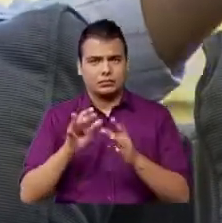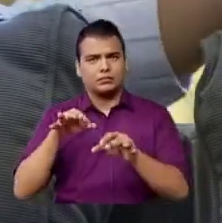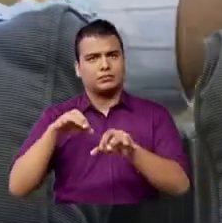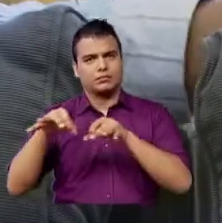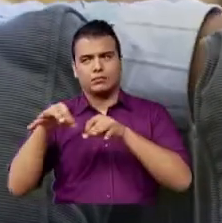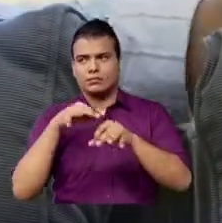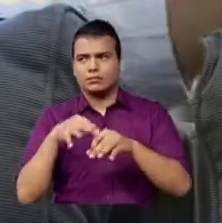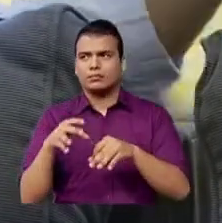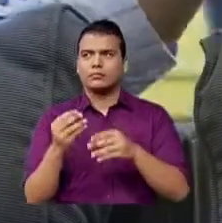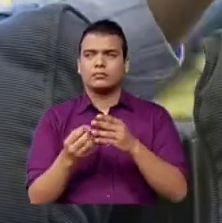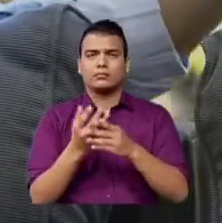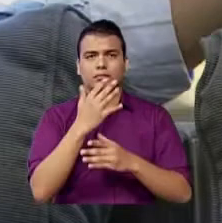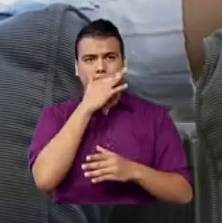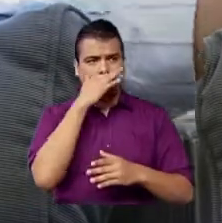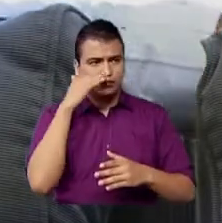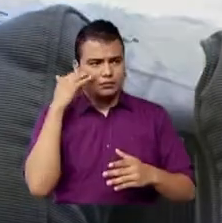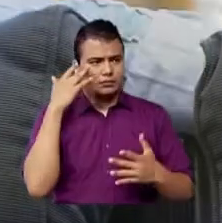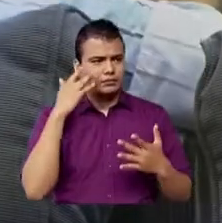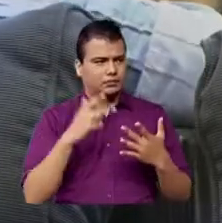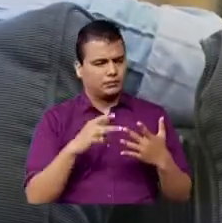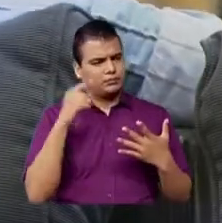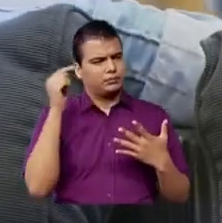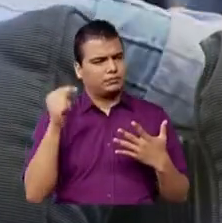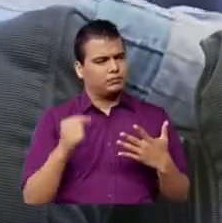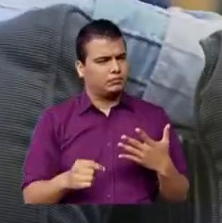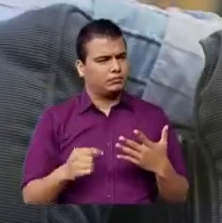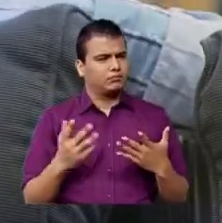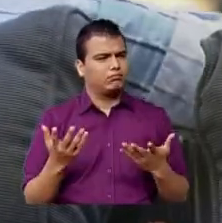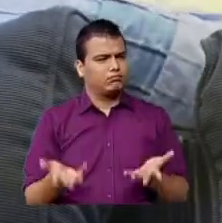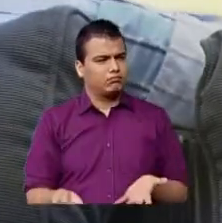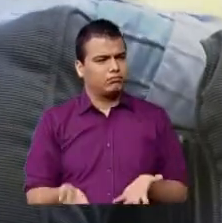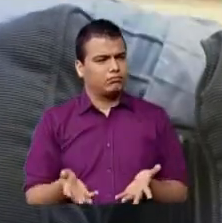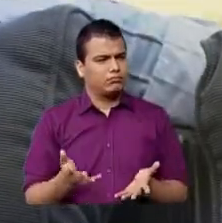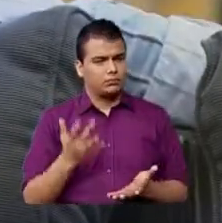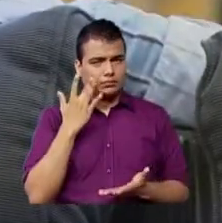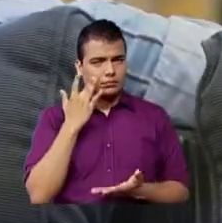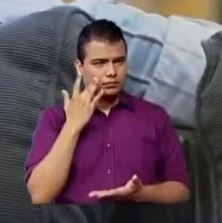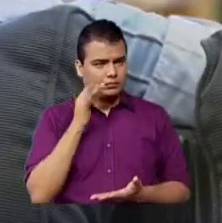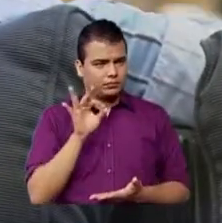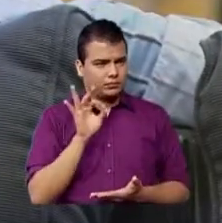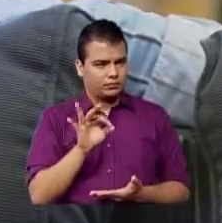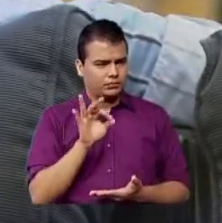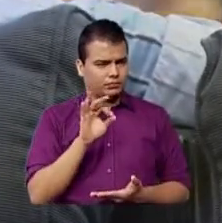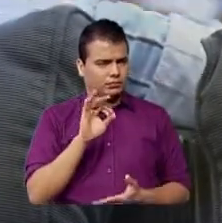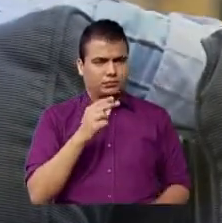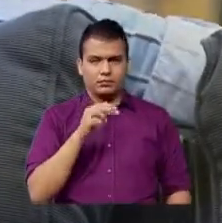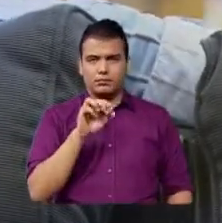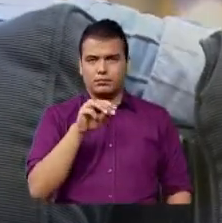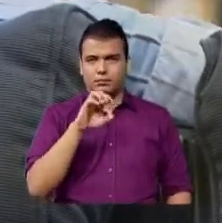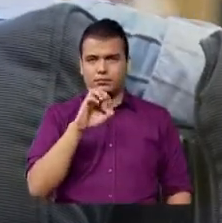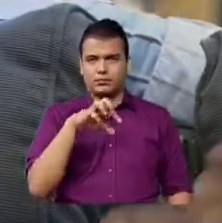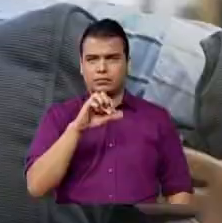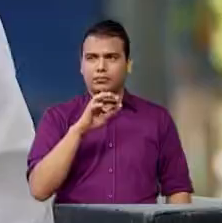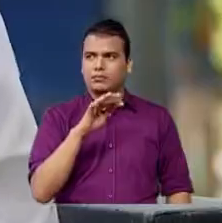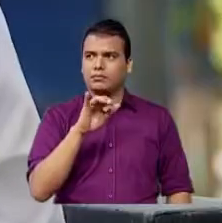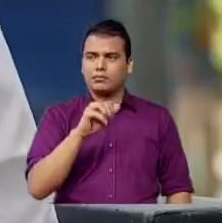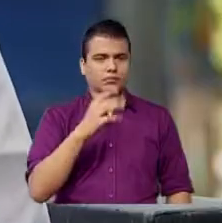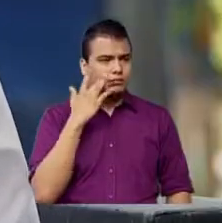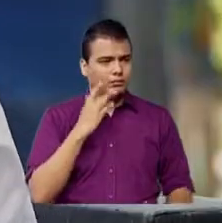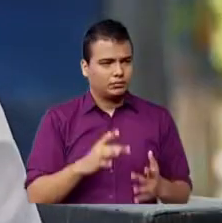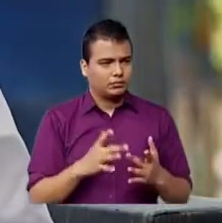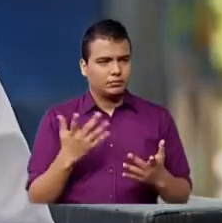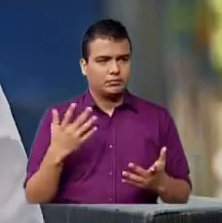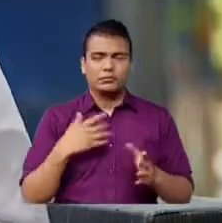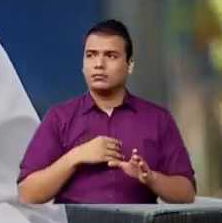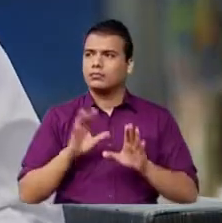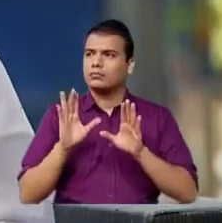esencias florales, como, muy bien, digamos, a cosas de hoy natural, en día, de homeopatía, de medicina natural. Es el recurso, la